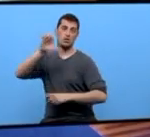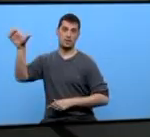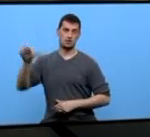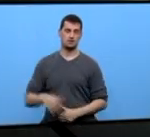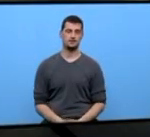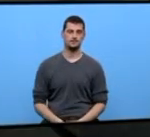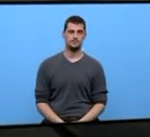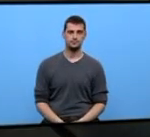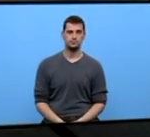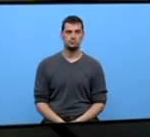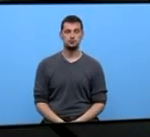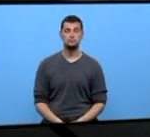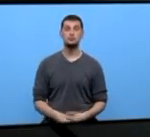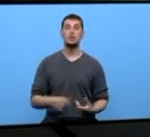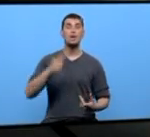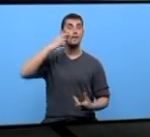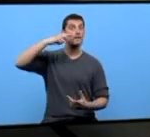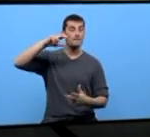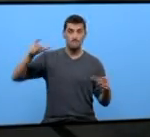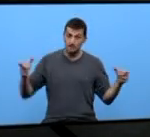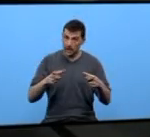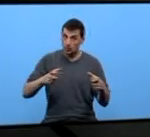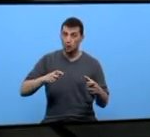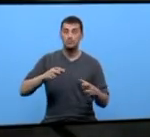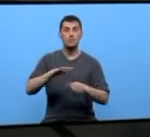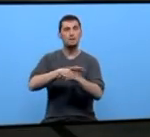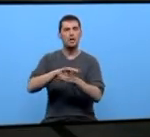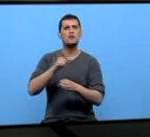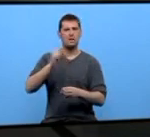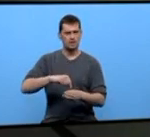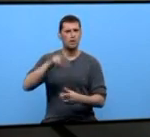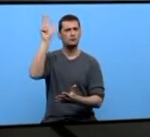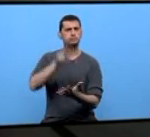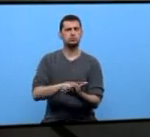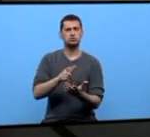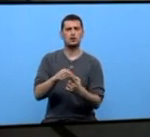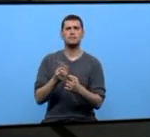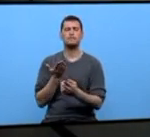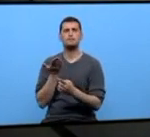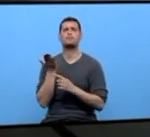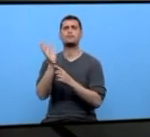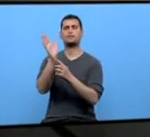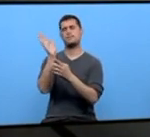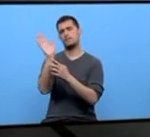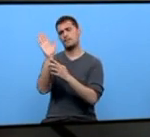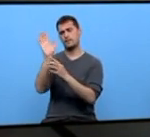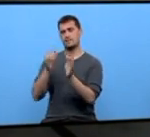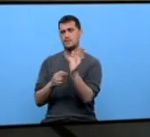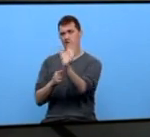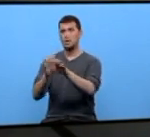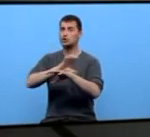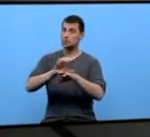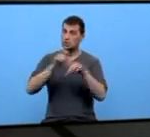varios. No Pleno Provincial tamén se acordou solicitar á Consellería de Educación que dea marcha atrás na súa decisión